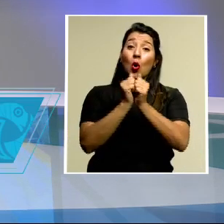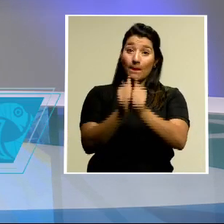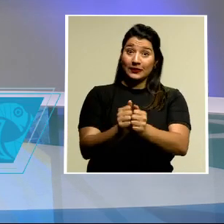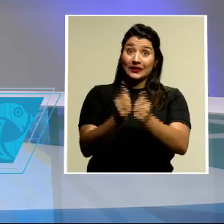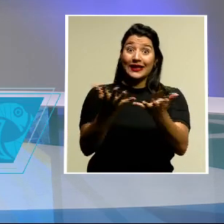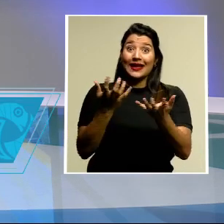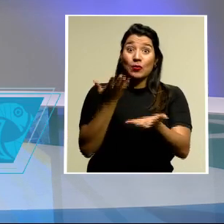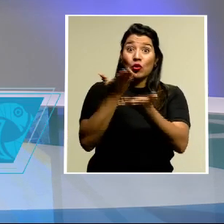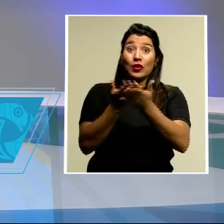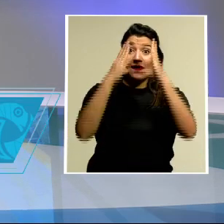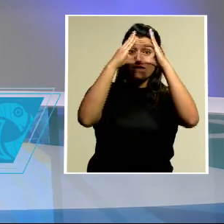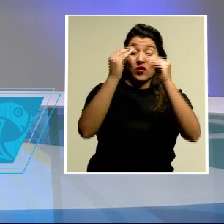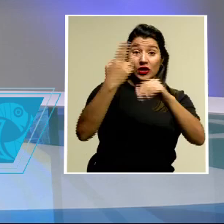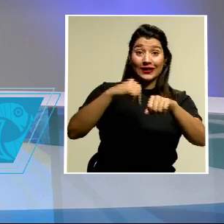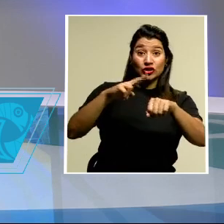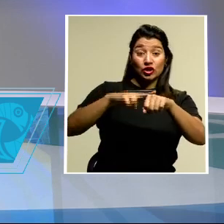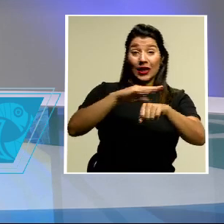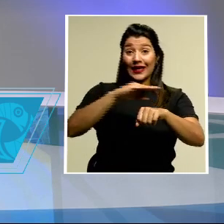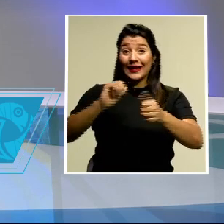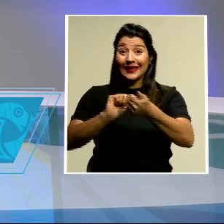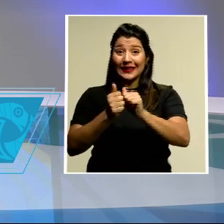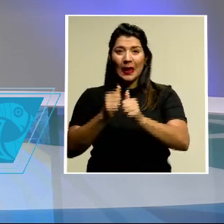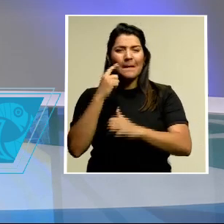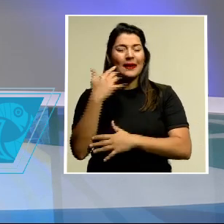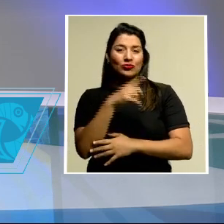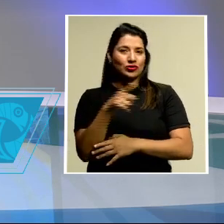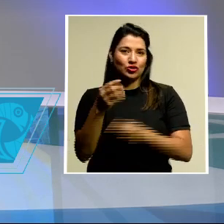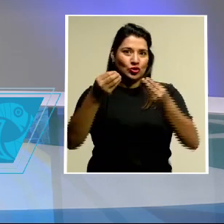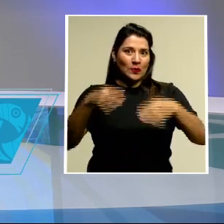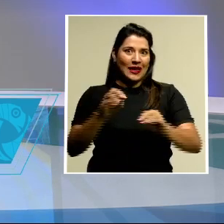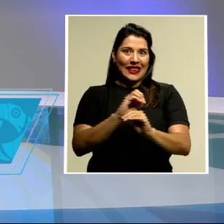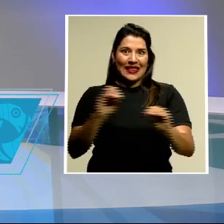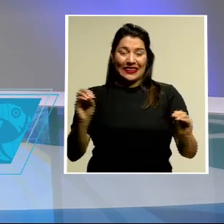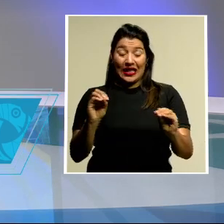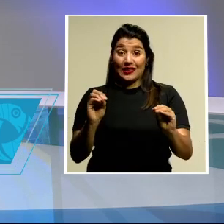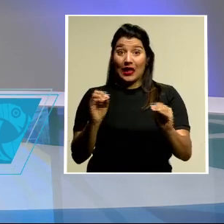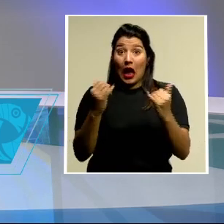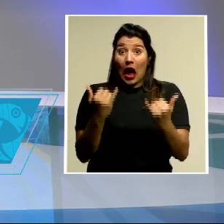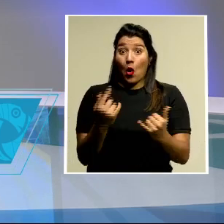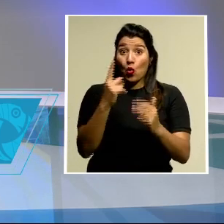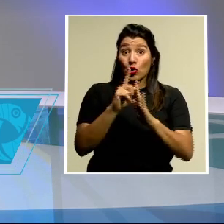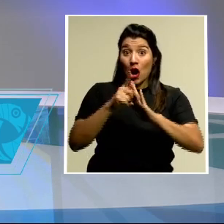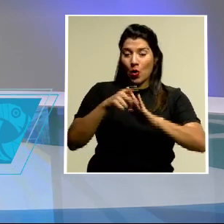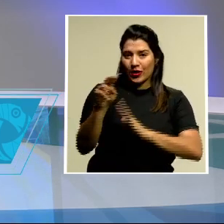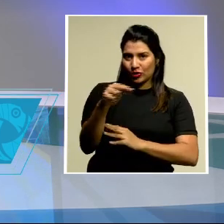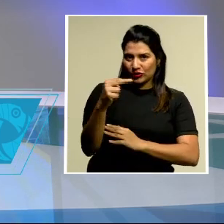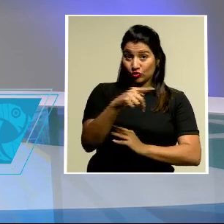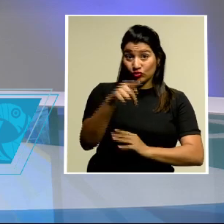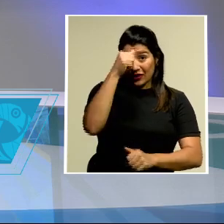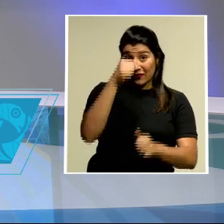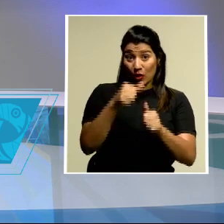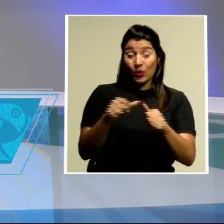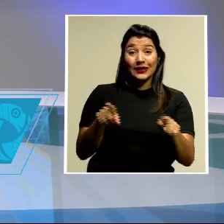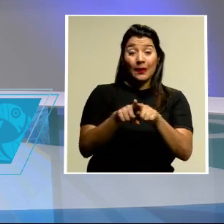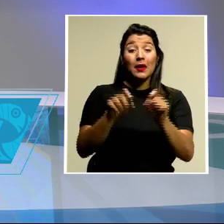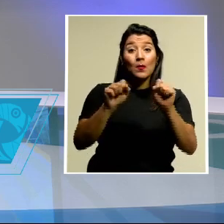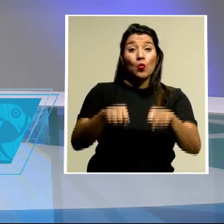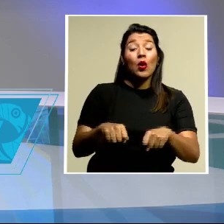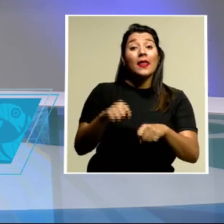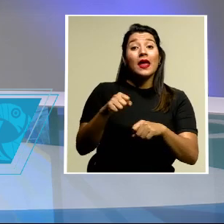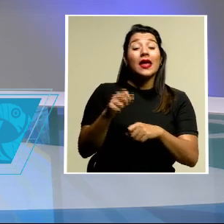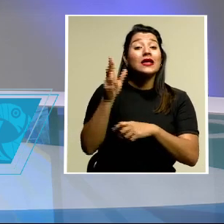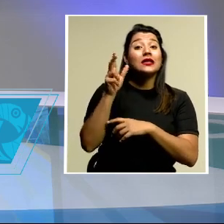traemos información nacional y deportiva para que usted no se pierda detalle durante la próxima hora de programación. Le recordamos que estamos en la señal en vivo